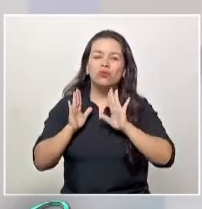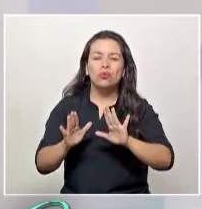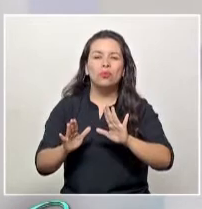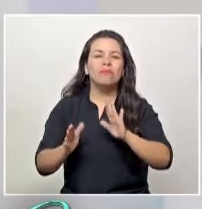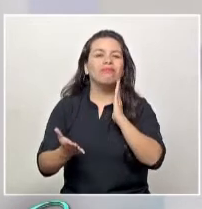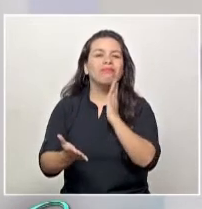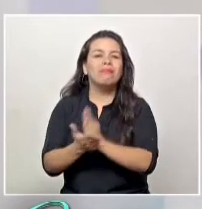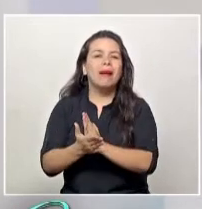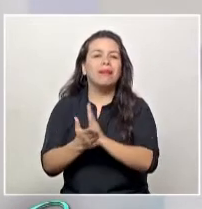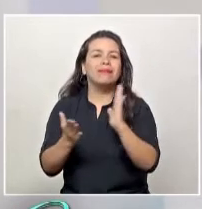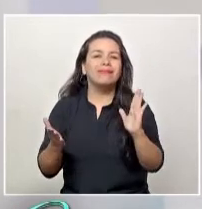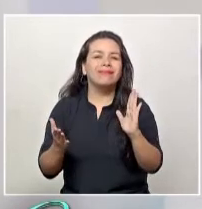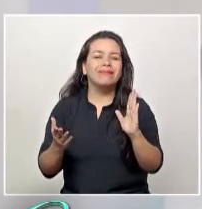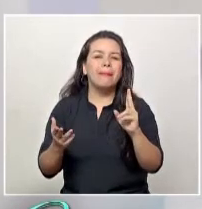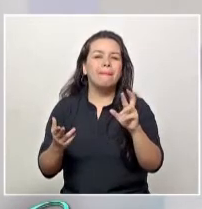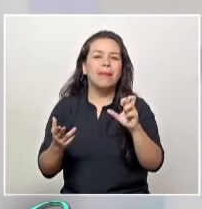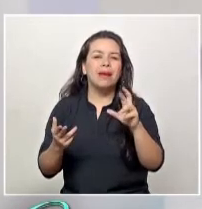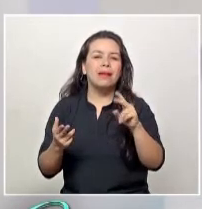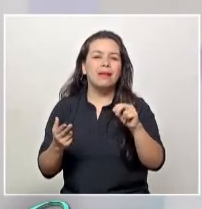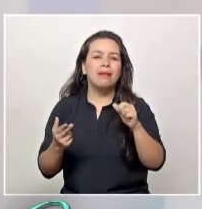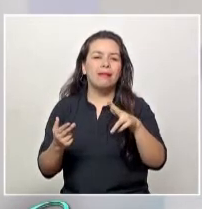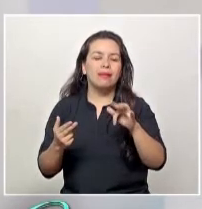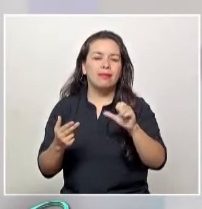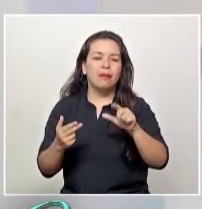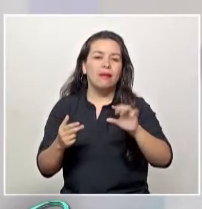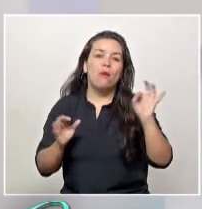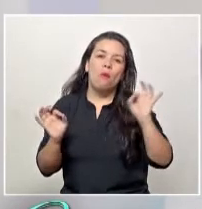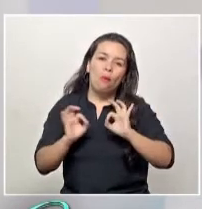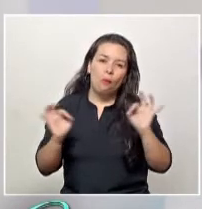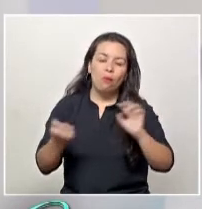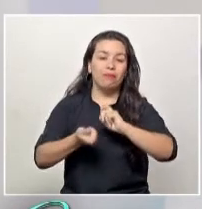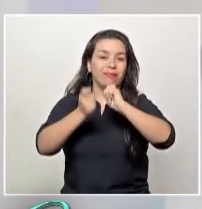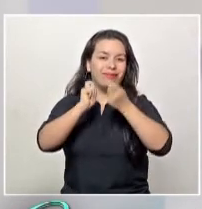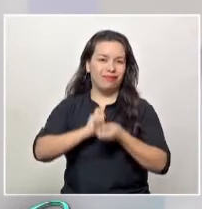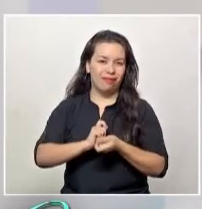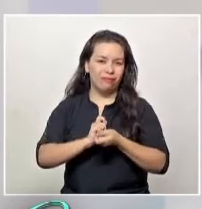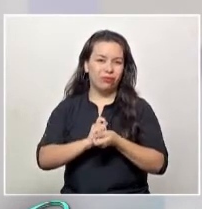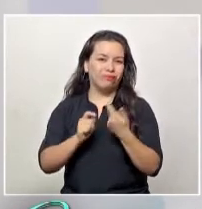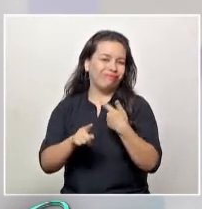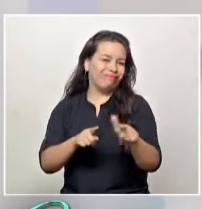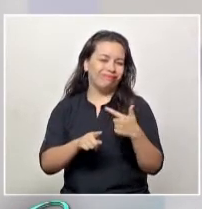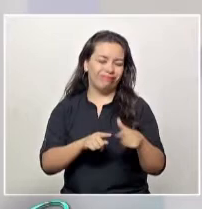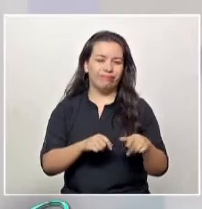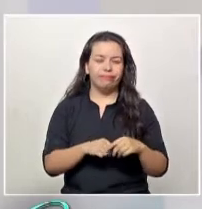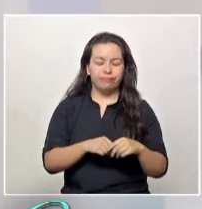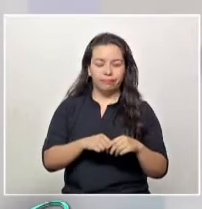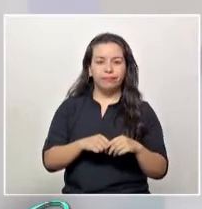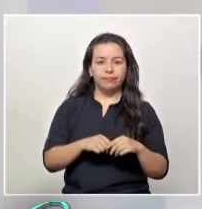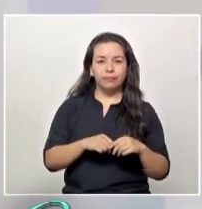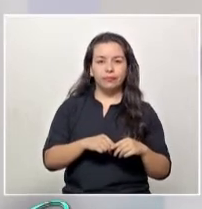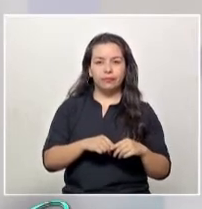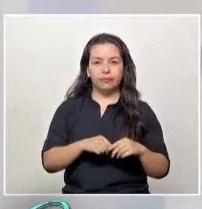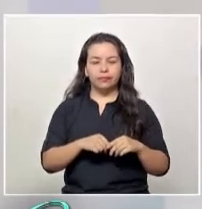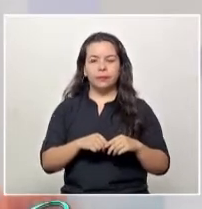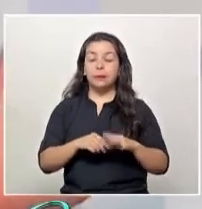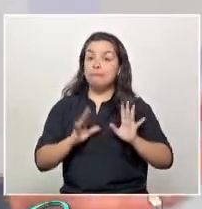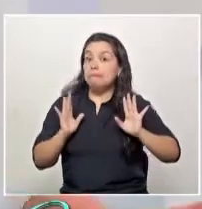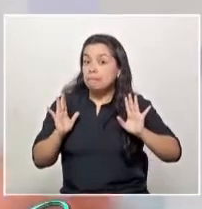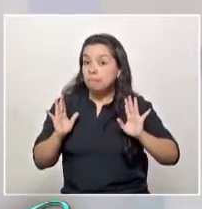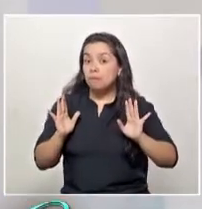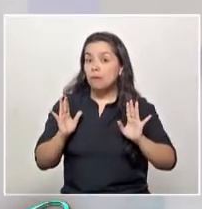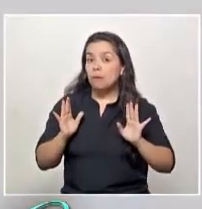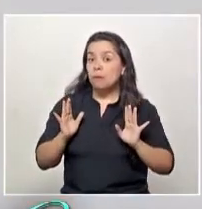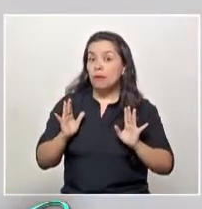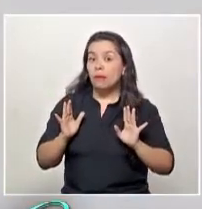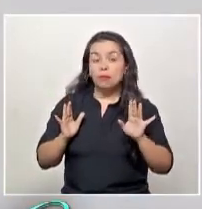evento perinatal o cambios de anoxia e hipoxia. Sí. Bueno, Claudia, ¿tiene